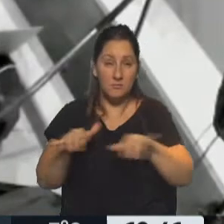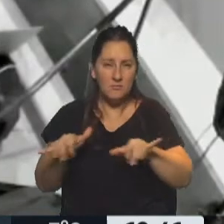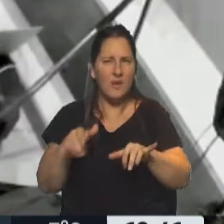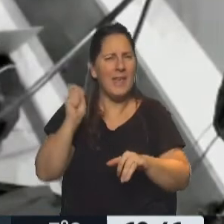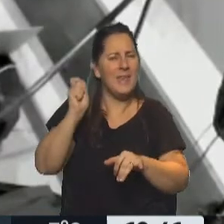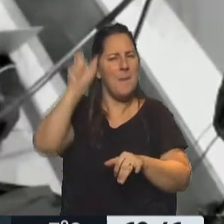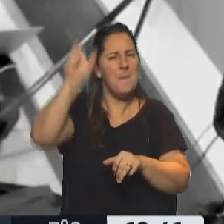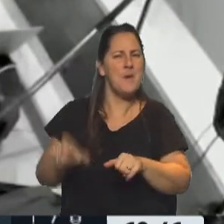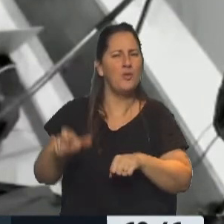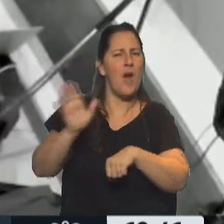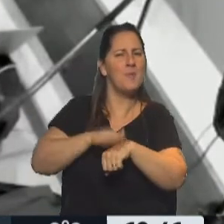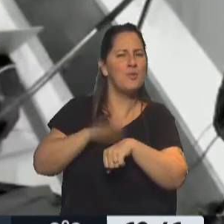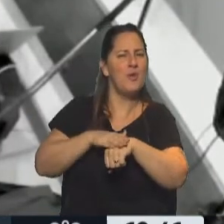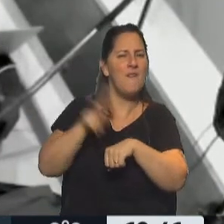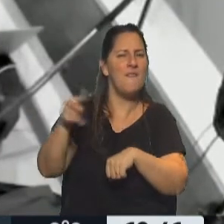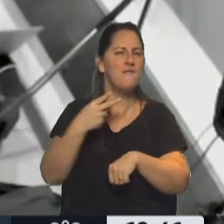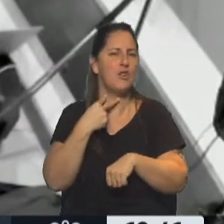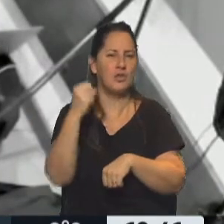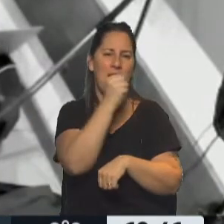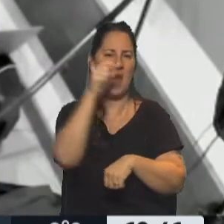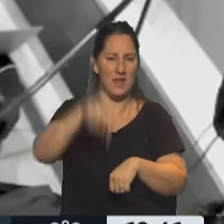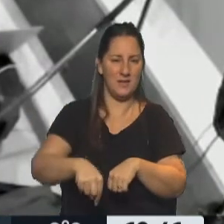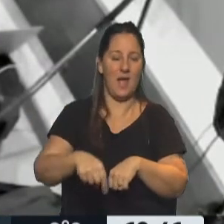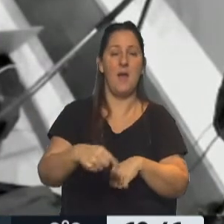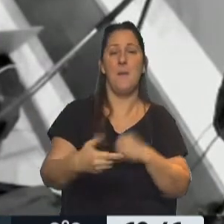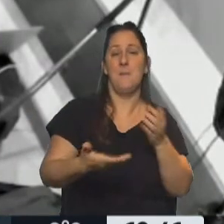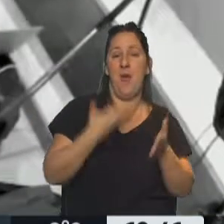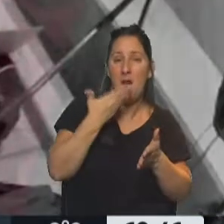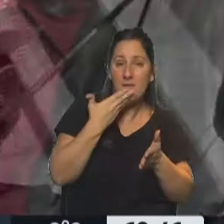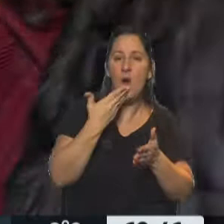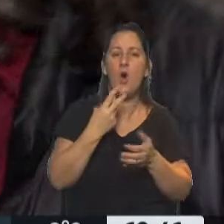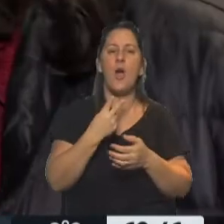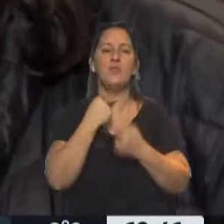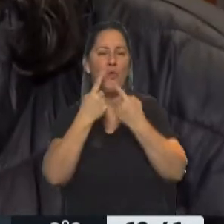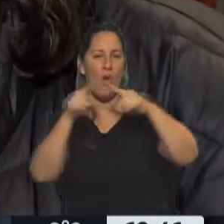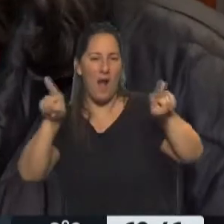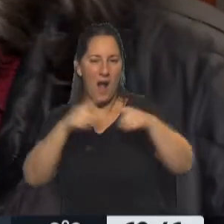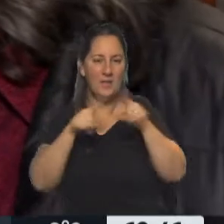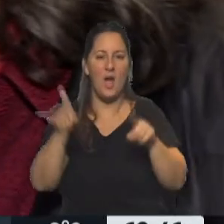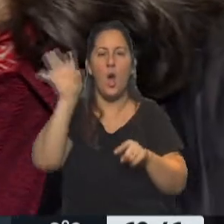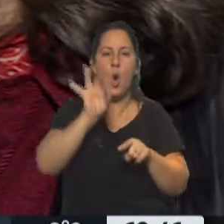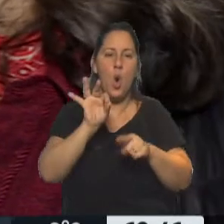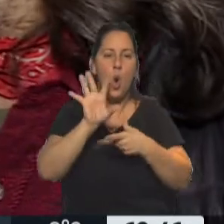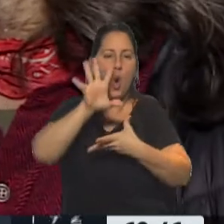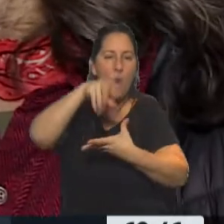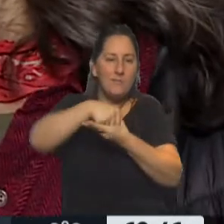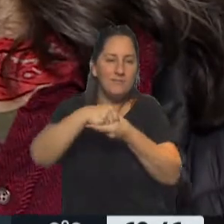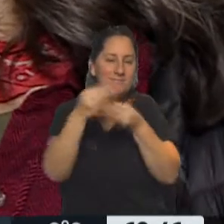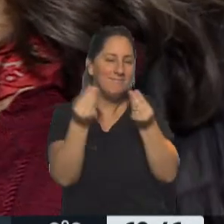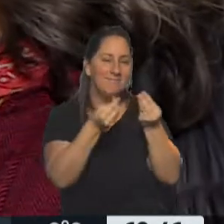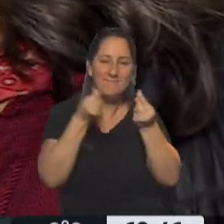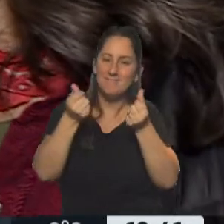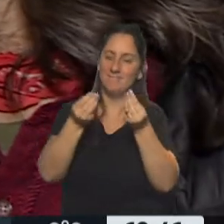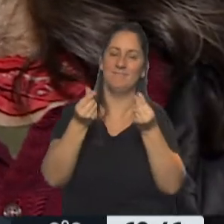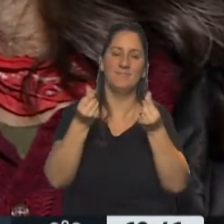puede ser la voz ideal para decir esta letra o para entonar esta melodía o para meterse en este clima que nos